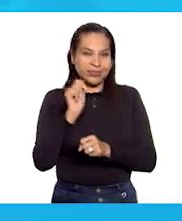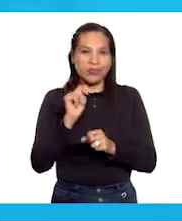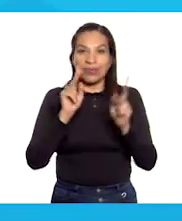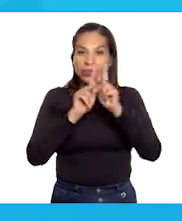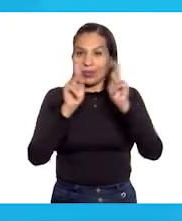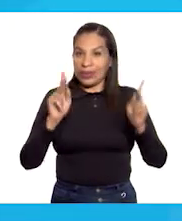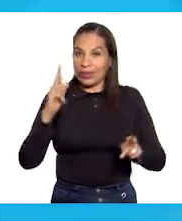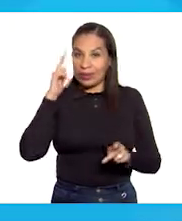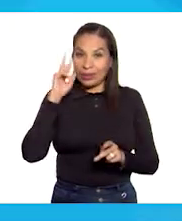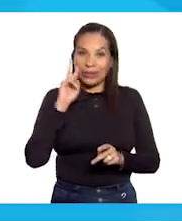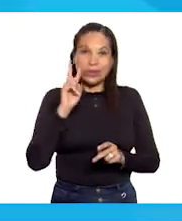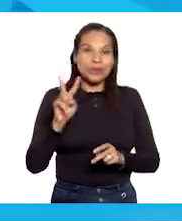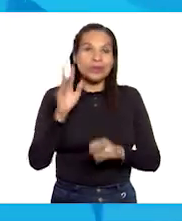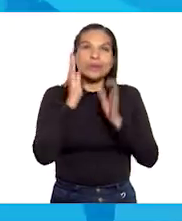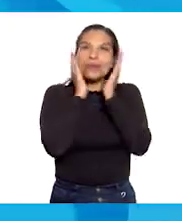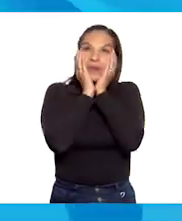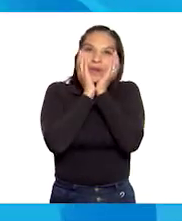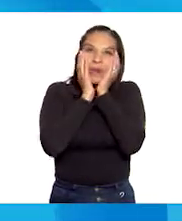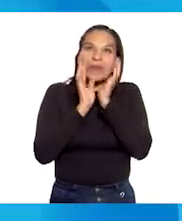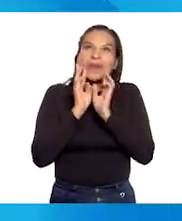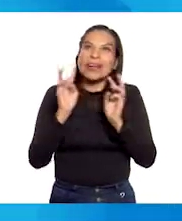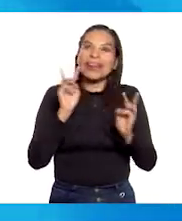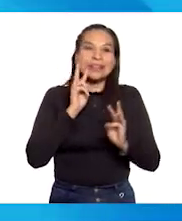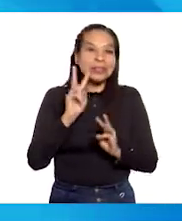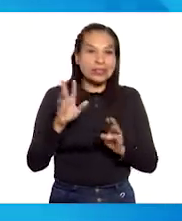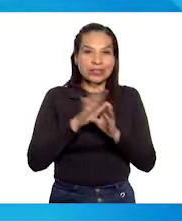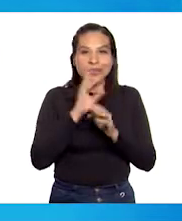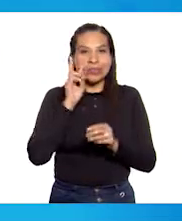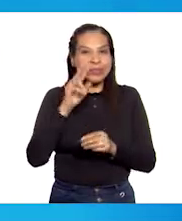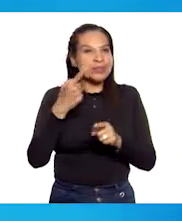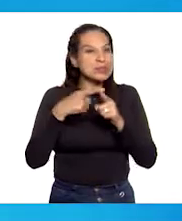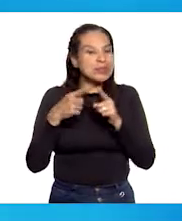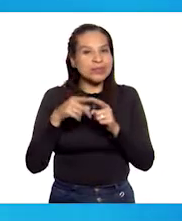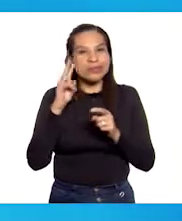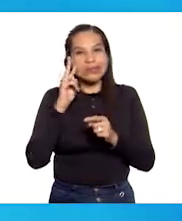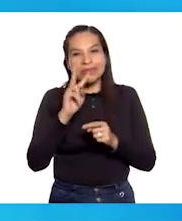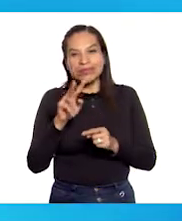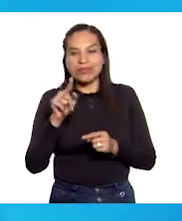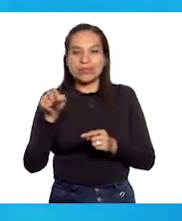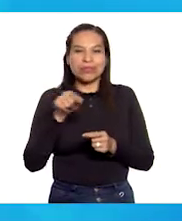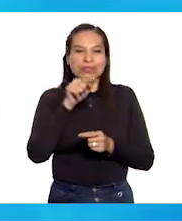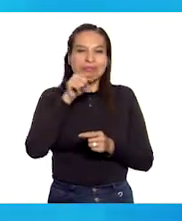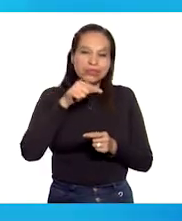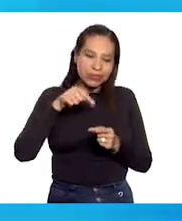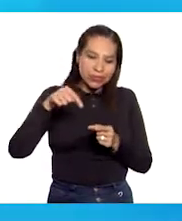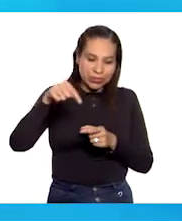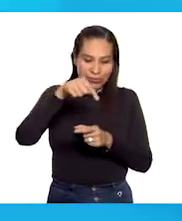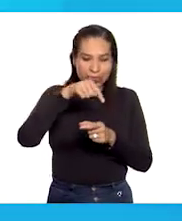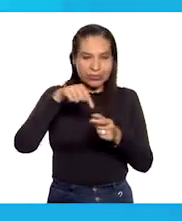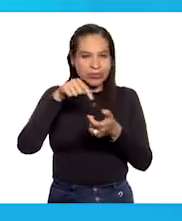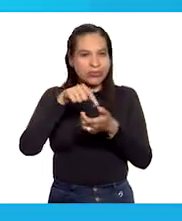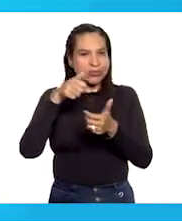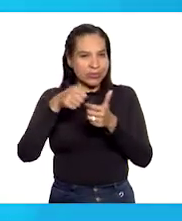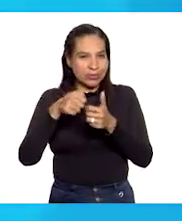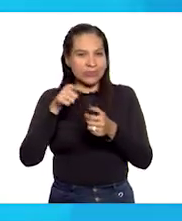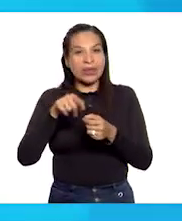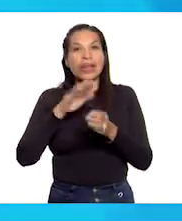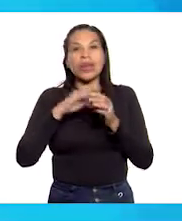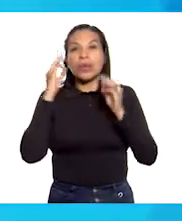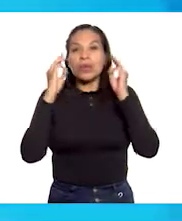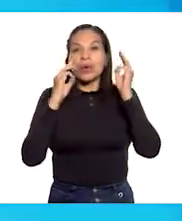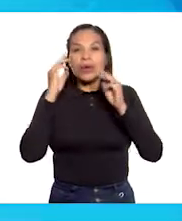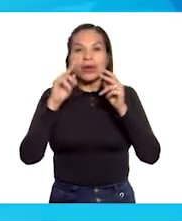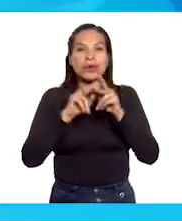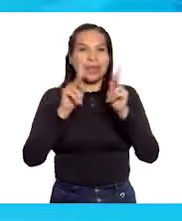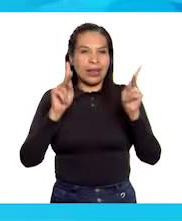de Bellas Artes. Wow. Y así con tu mouse tú puedes ir acercándote, dando la vuelta. El Museo del Palacio de Bellas